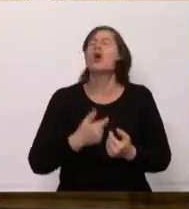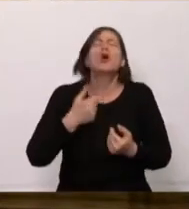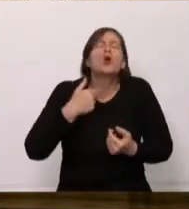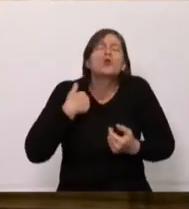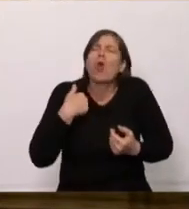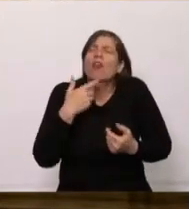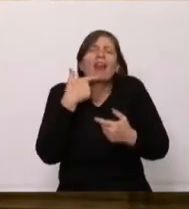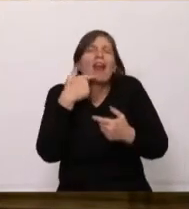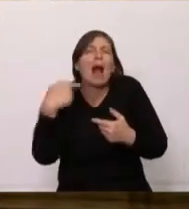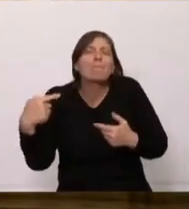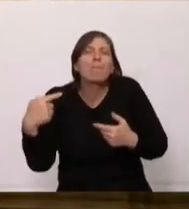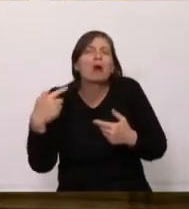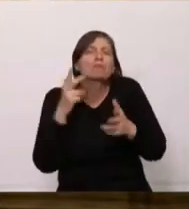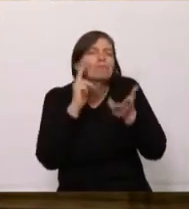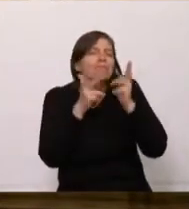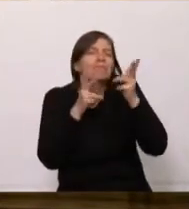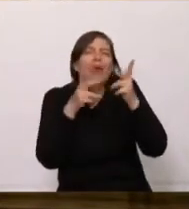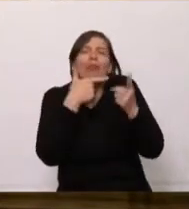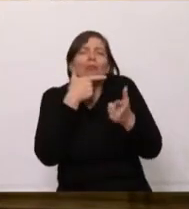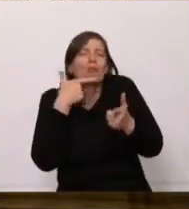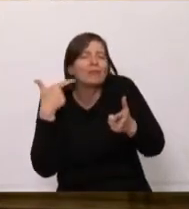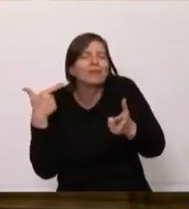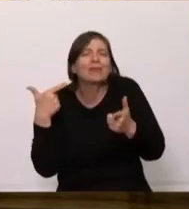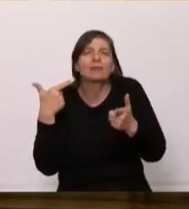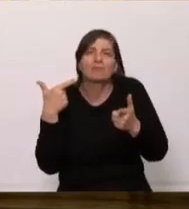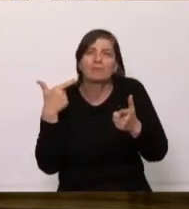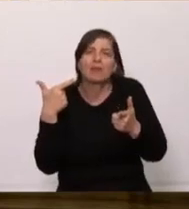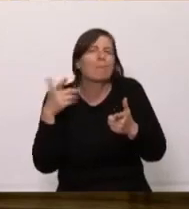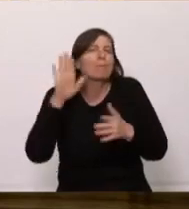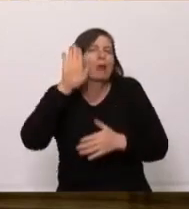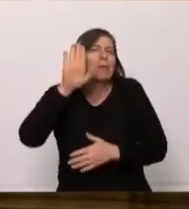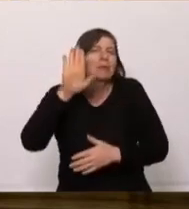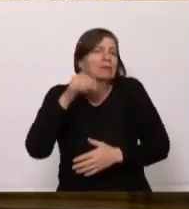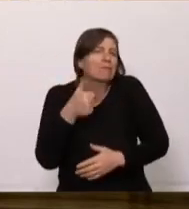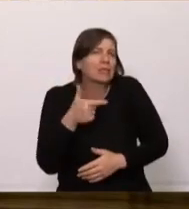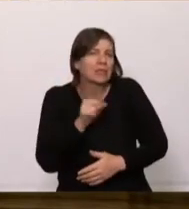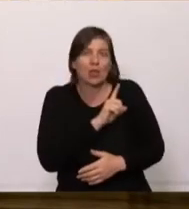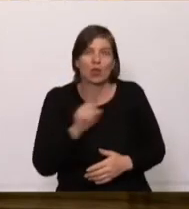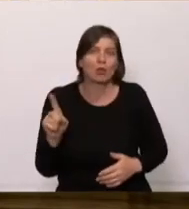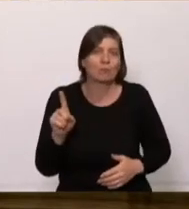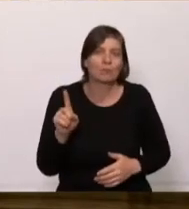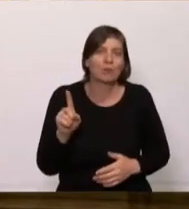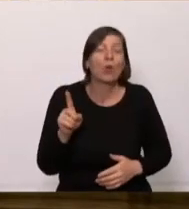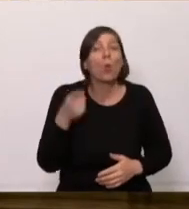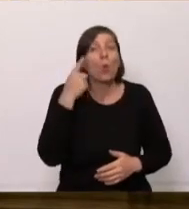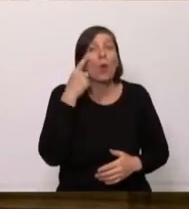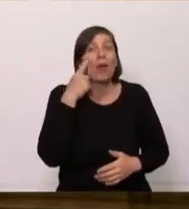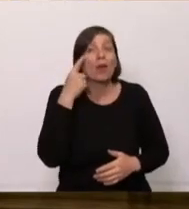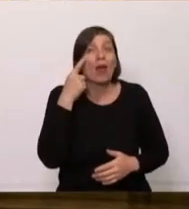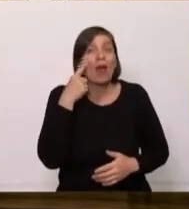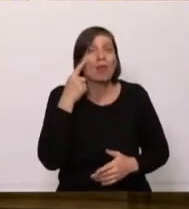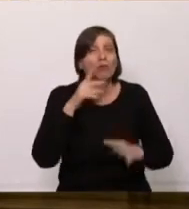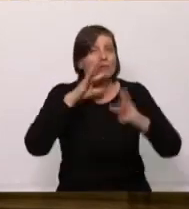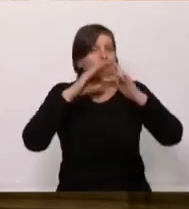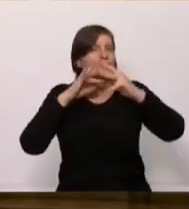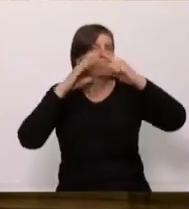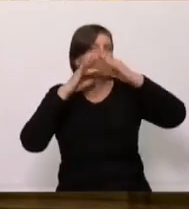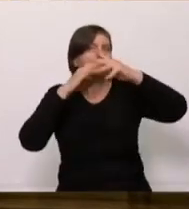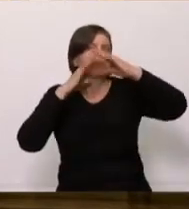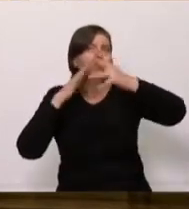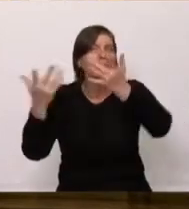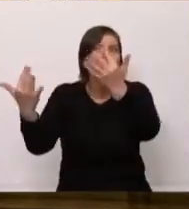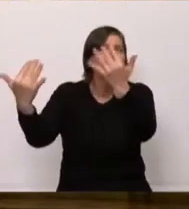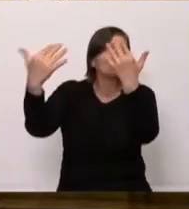No endulcemos los oídos y no nos dejemos endulzar los oídos con promesas fáciles. Cuidado con el flautista de